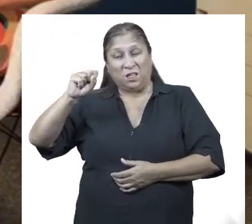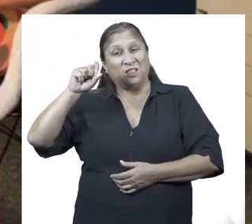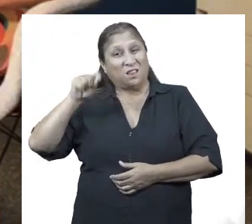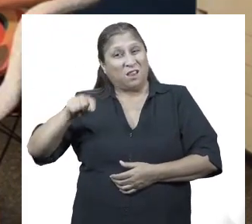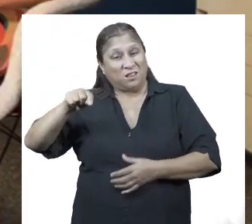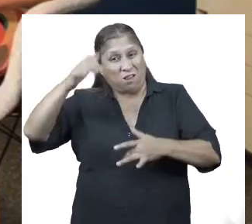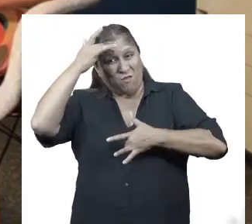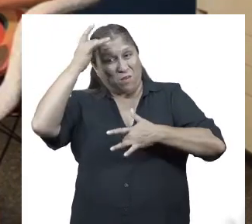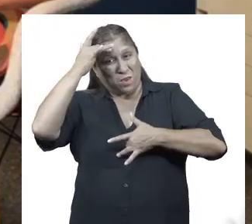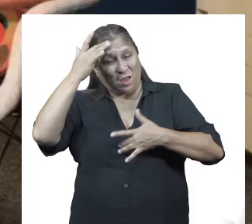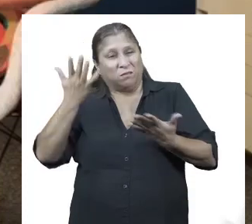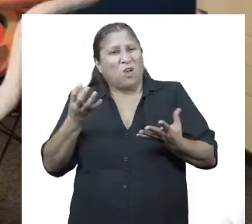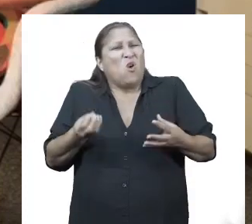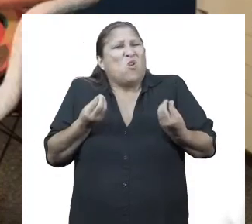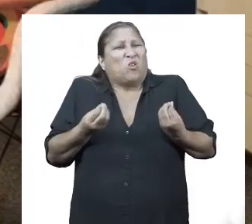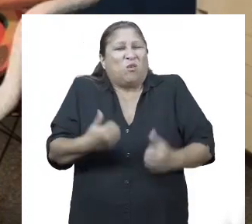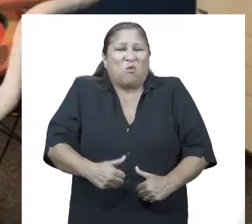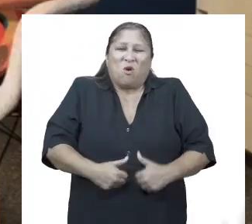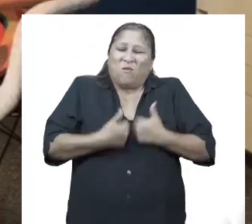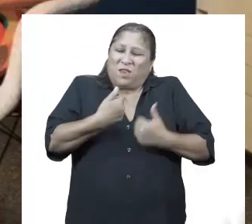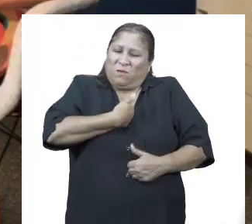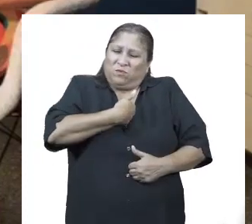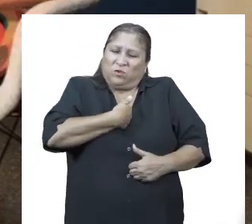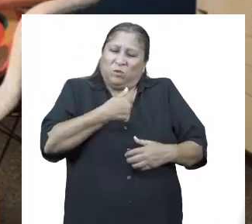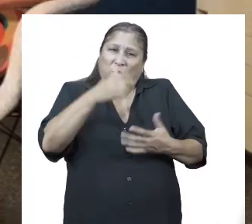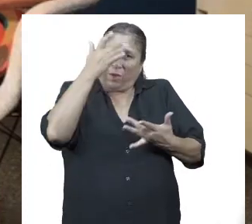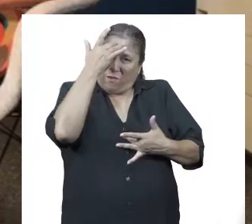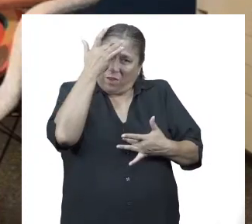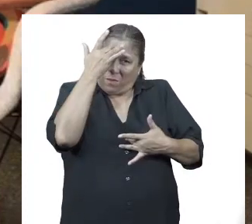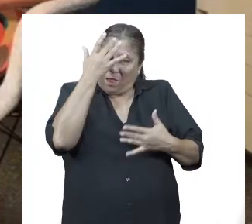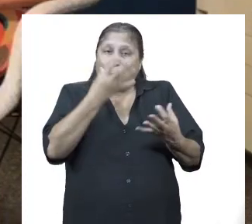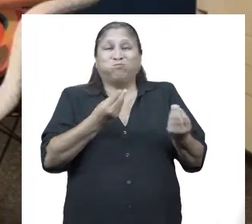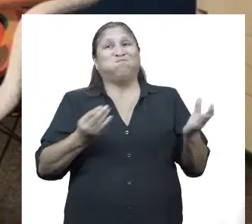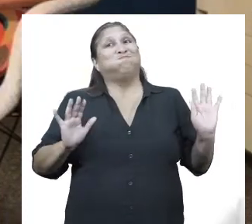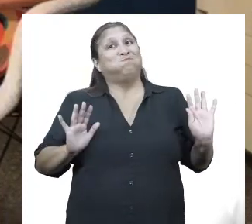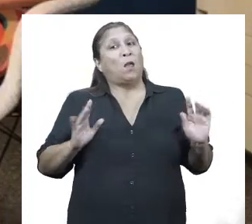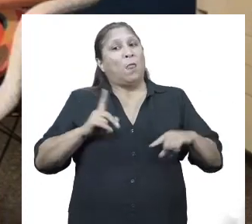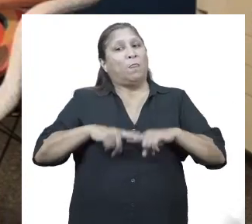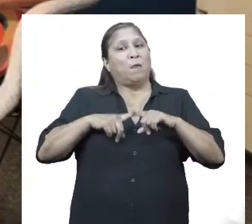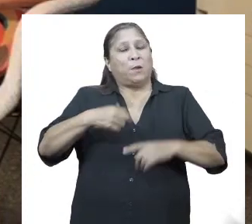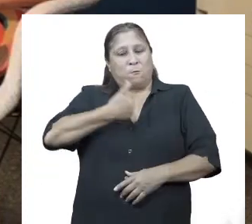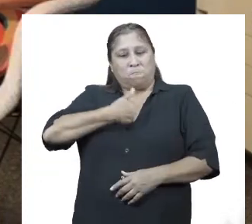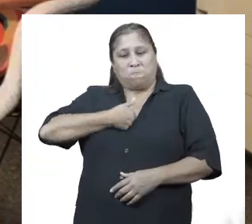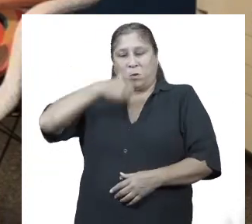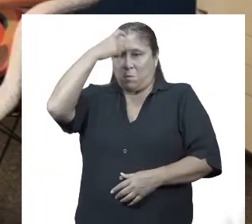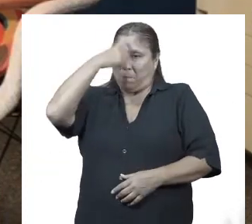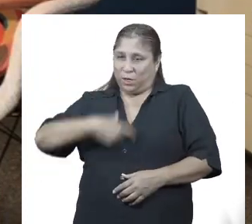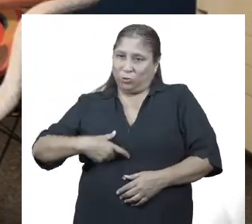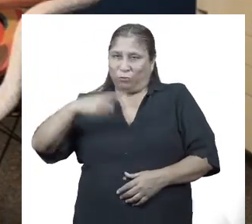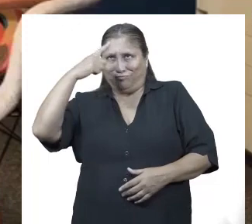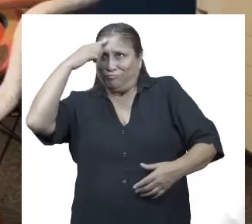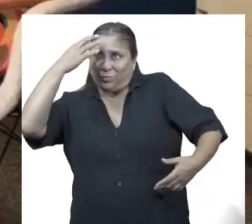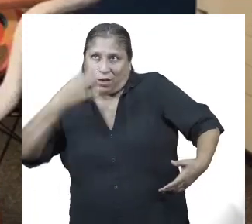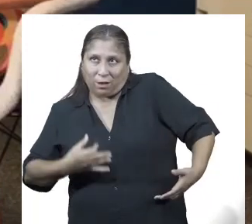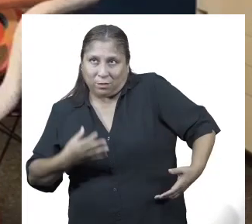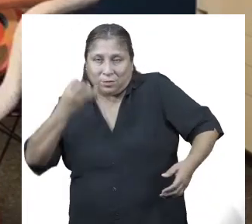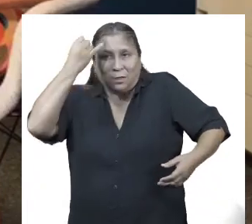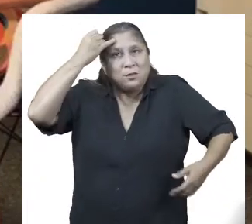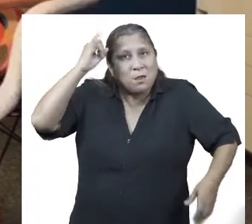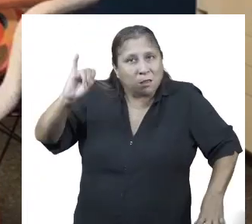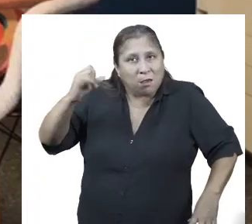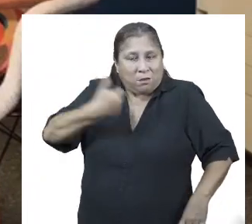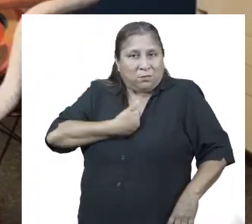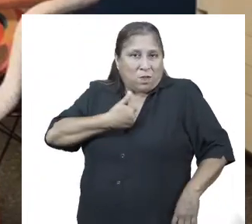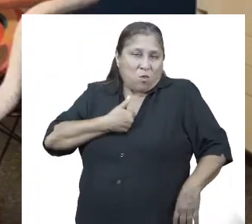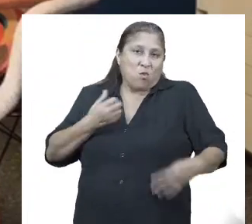es su manera de vivir esta enfermedad, porque mucho depende de la formación personal, las creencias de uno, la ideología